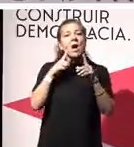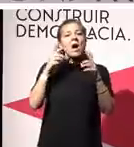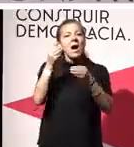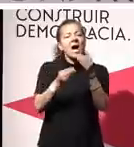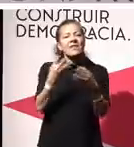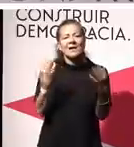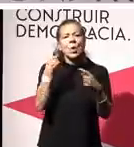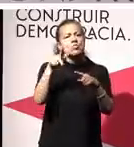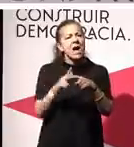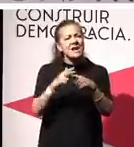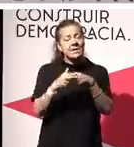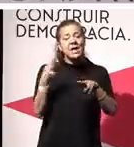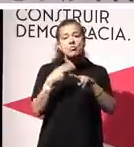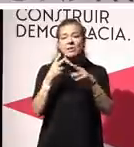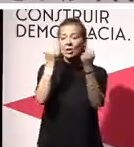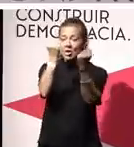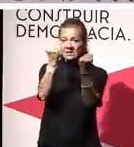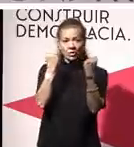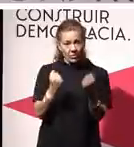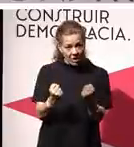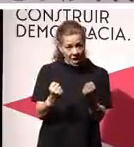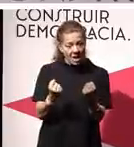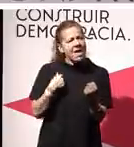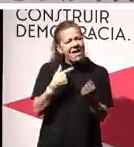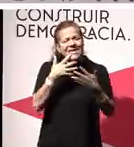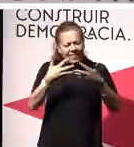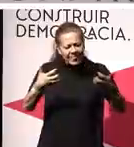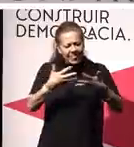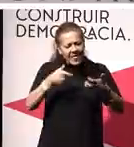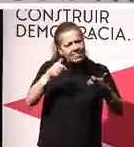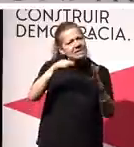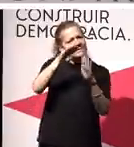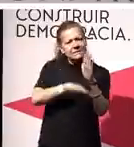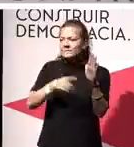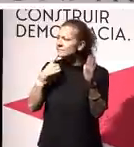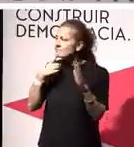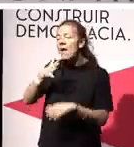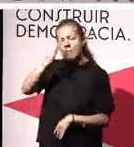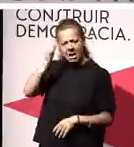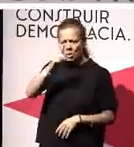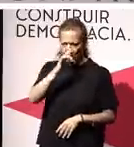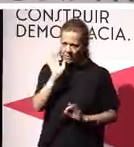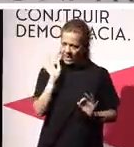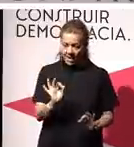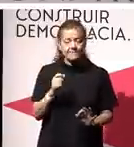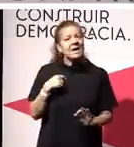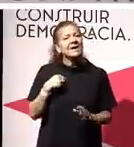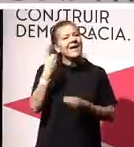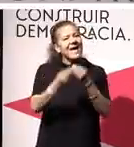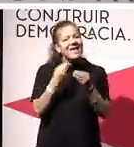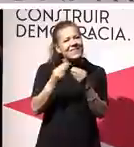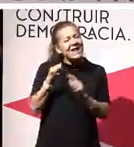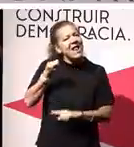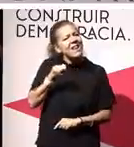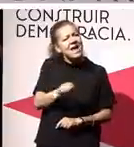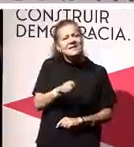una herramienta político-institucional y que, cito textualmente de aquel manifiesto, Pablo se acordará, que forjara las